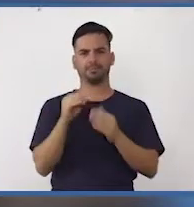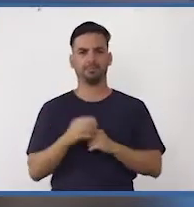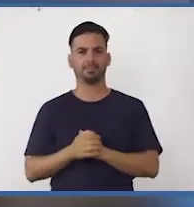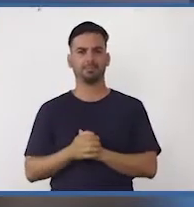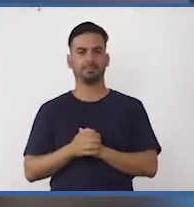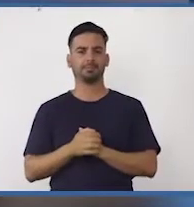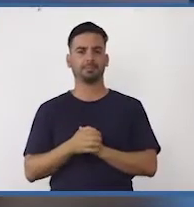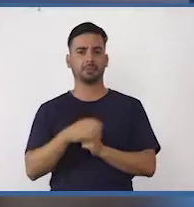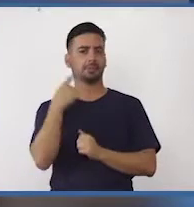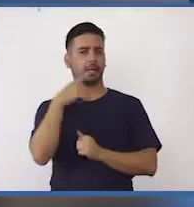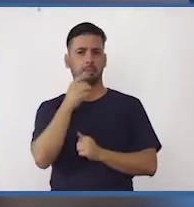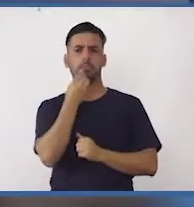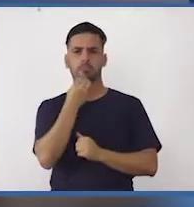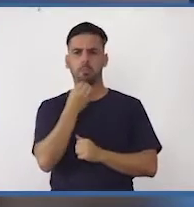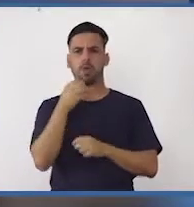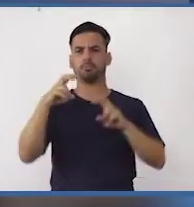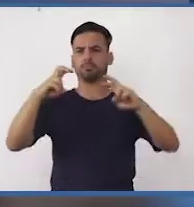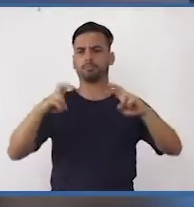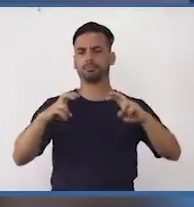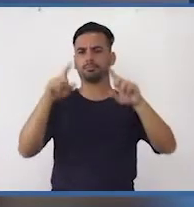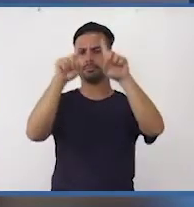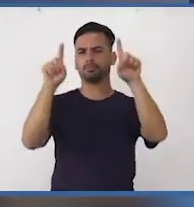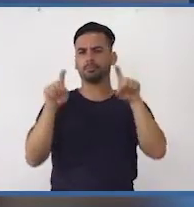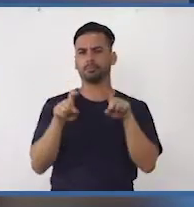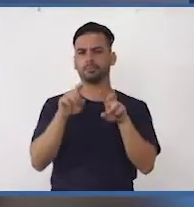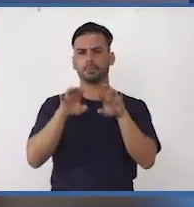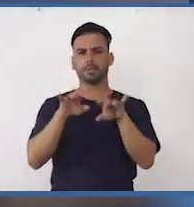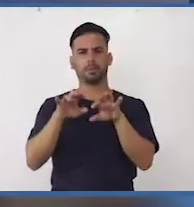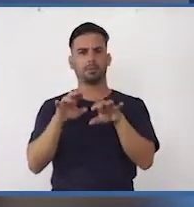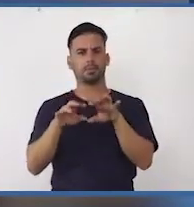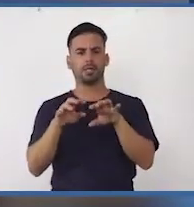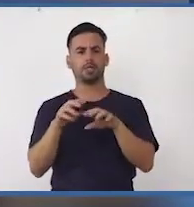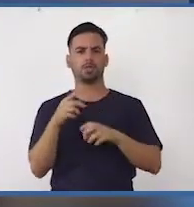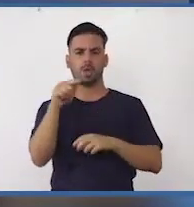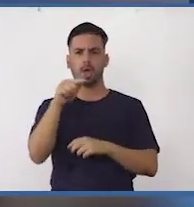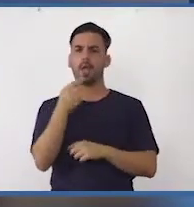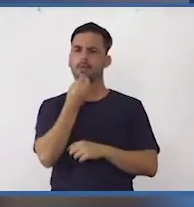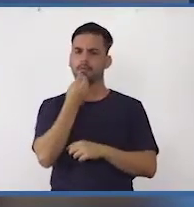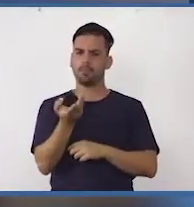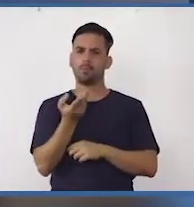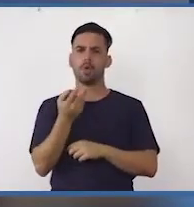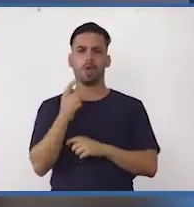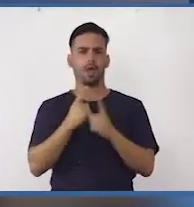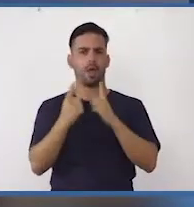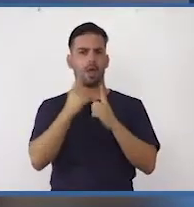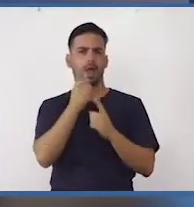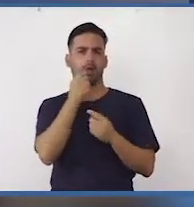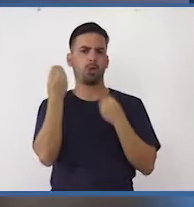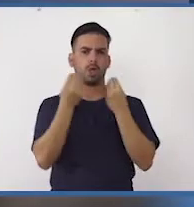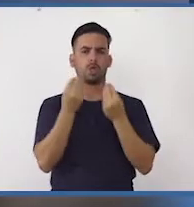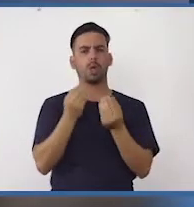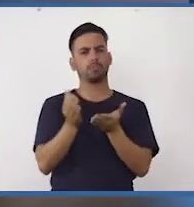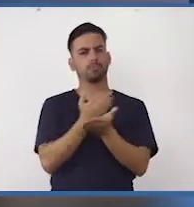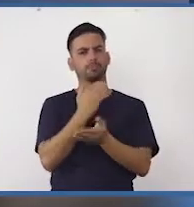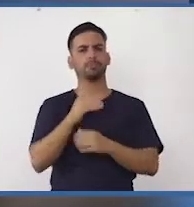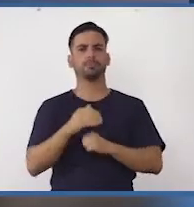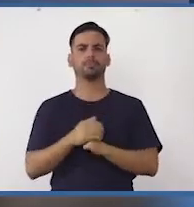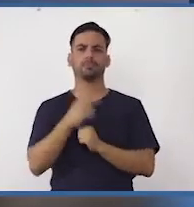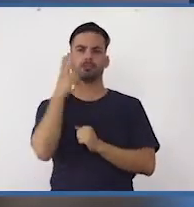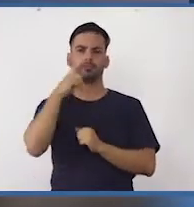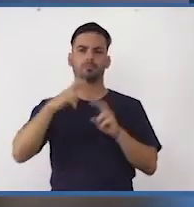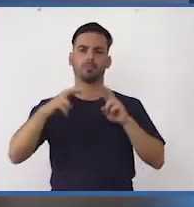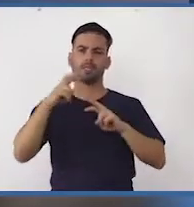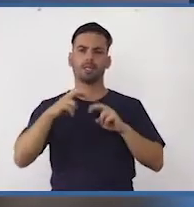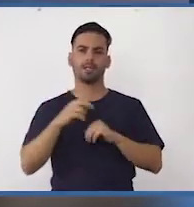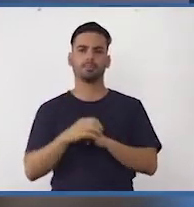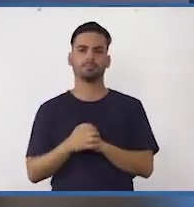el repasador virtual con un profesor interactivo para aclarar las dificultades que tenga en un momento determinado. ¿De acuerdo? Por lo tanto, en clase